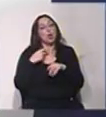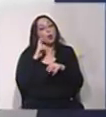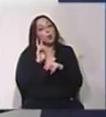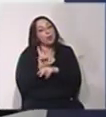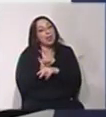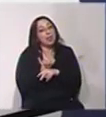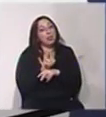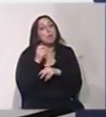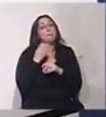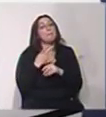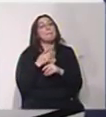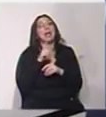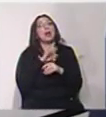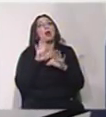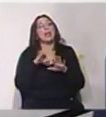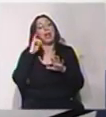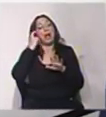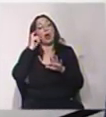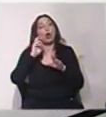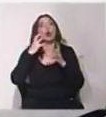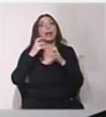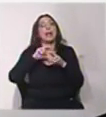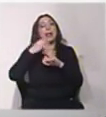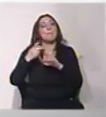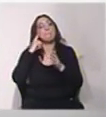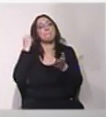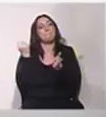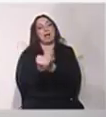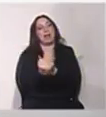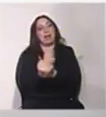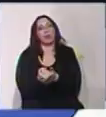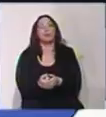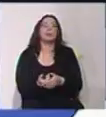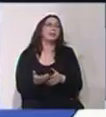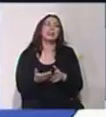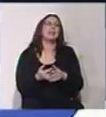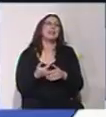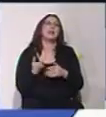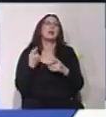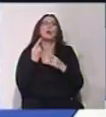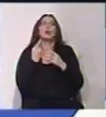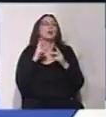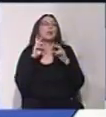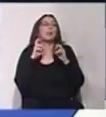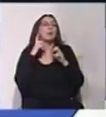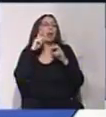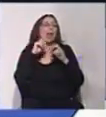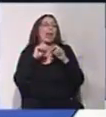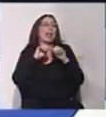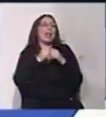que no quedes como no el loco que se llama. Sí, tuviste una cuestión, quebraduras, una